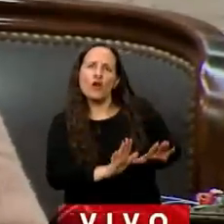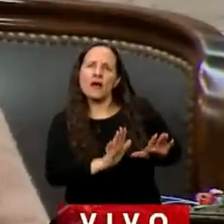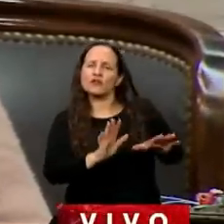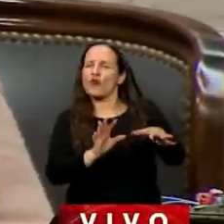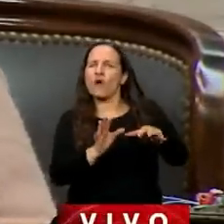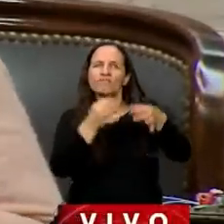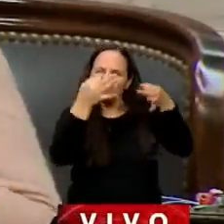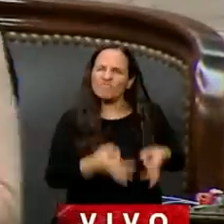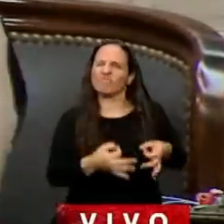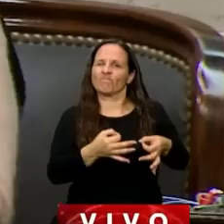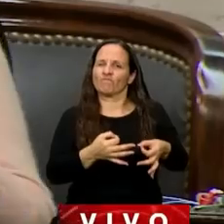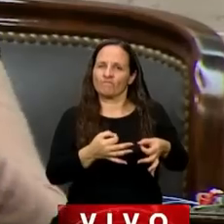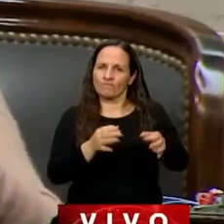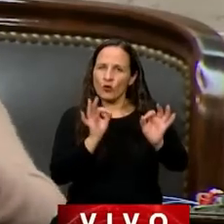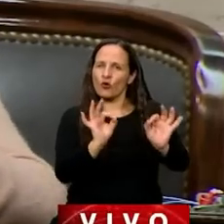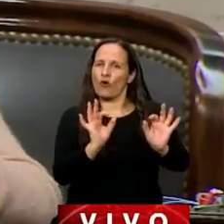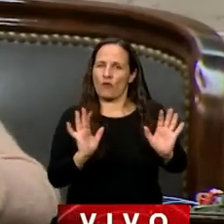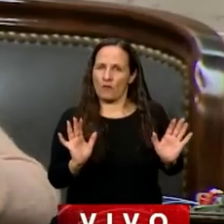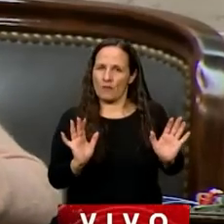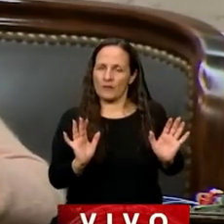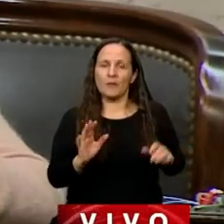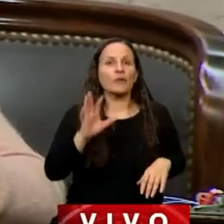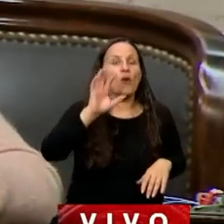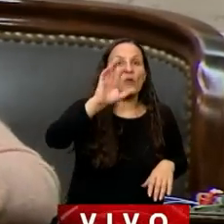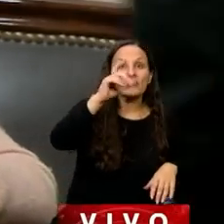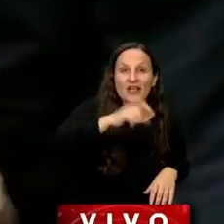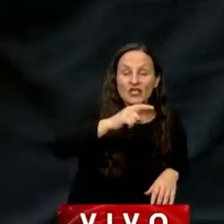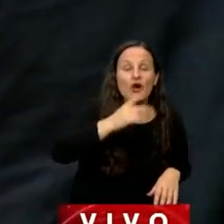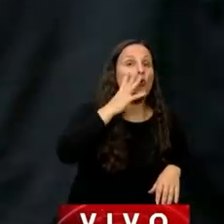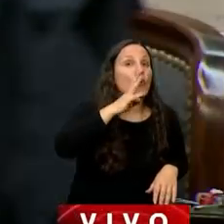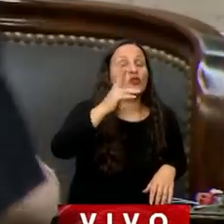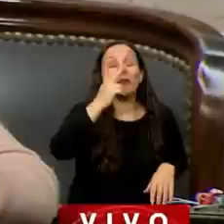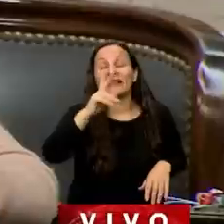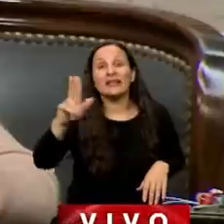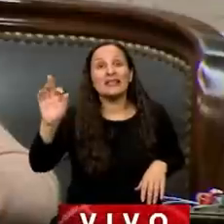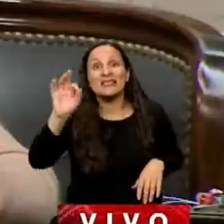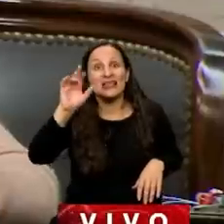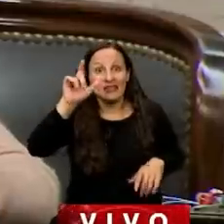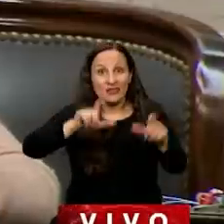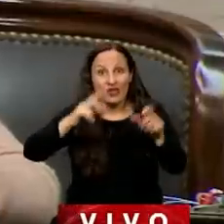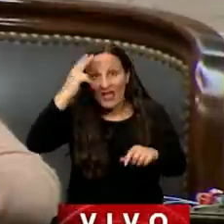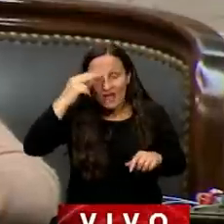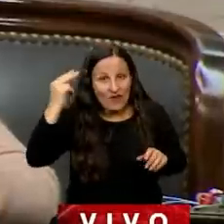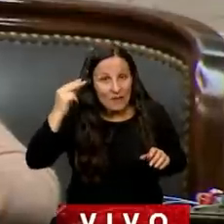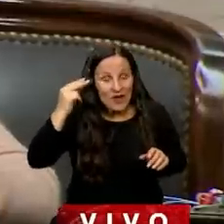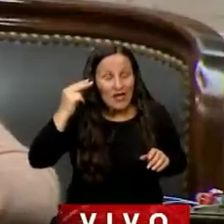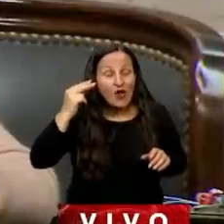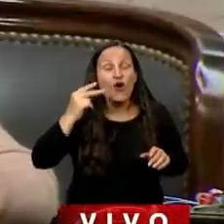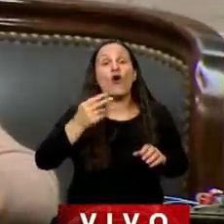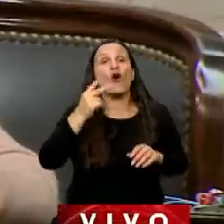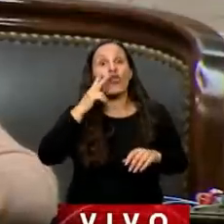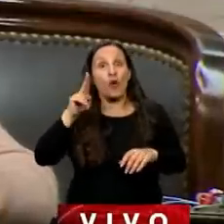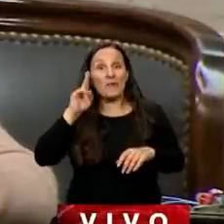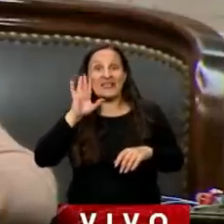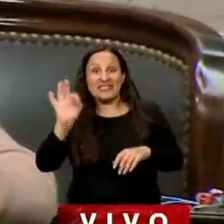integral. En Chaco, 4.300 enfermeros hay,